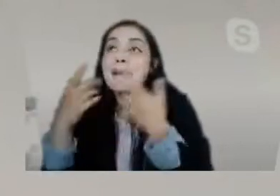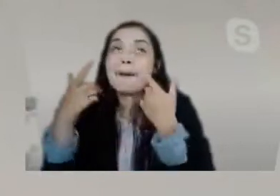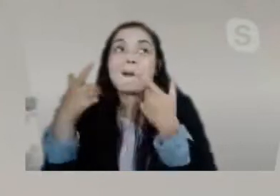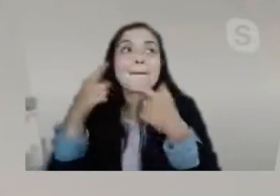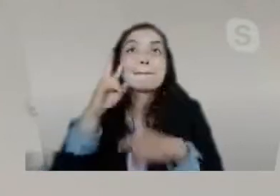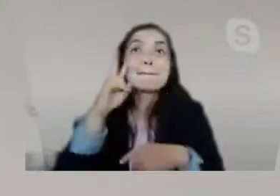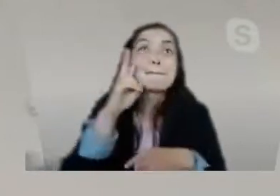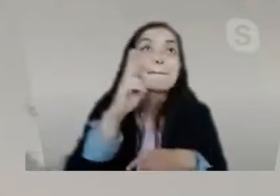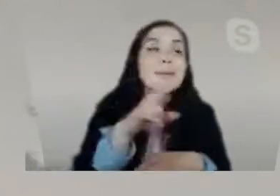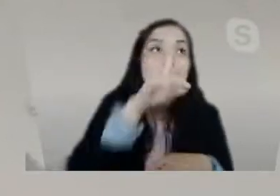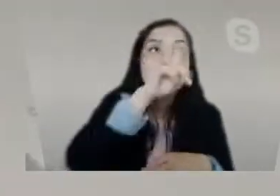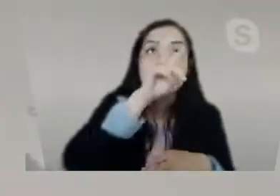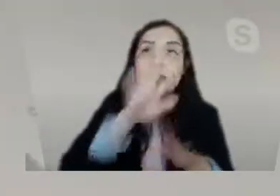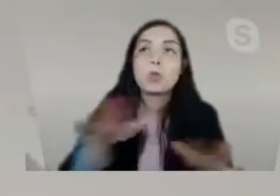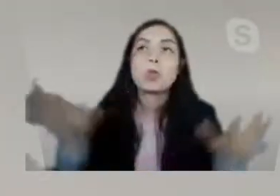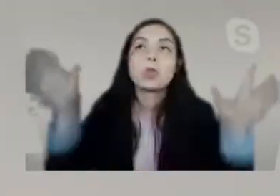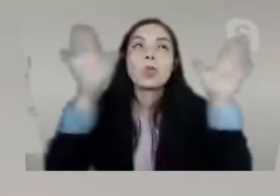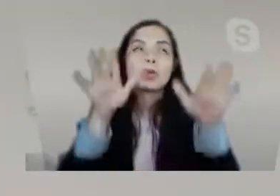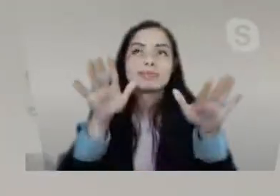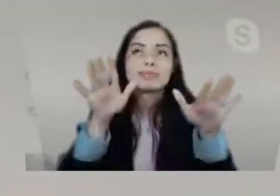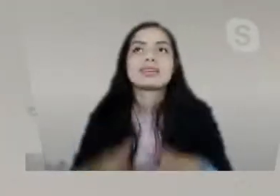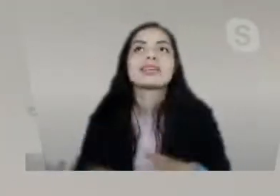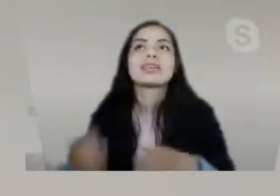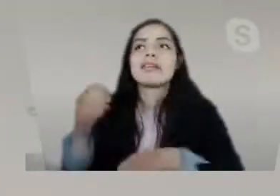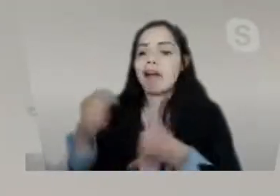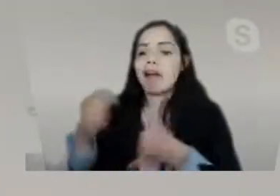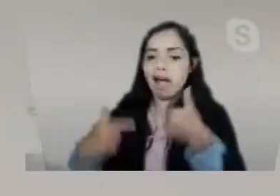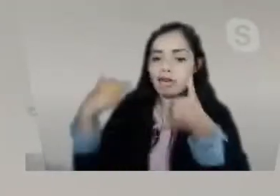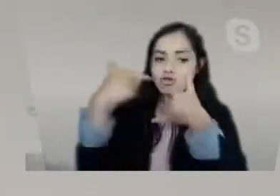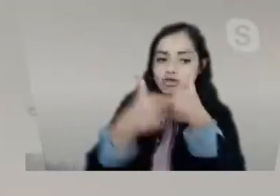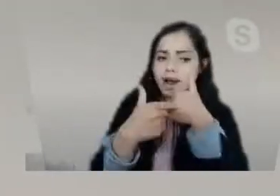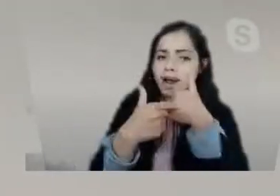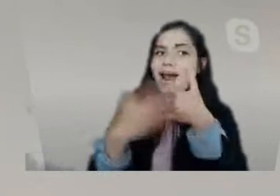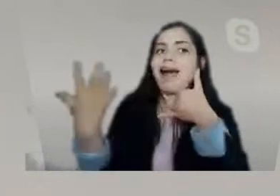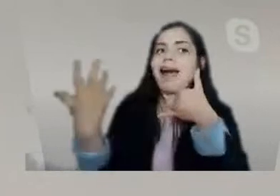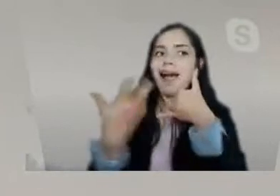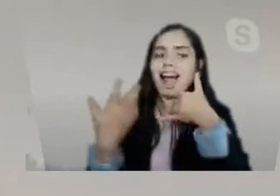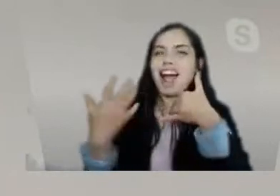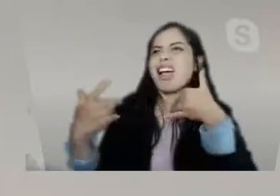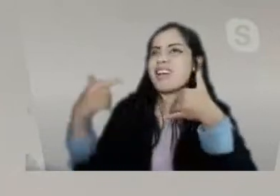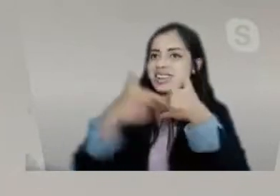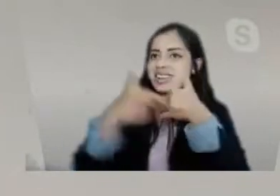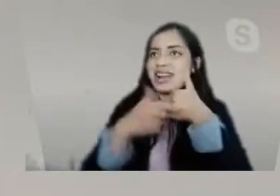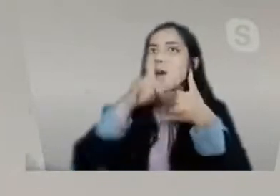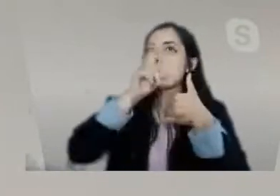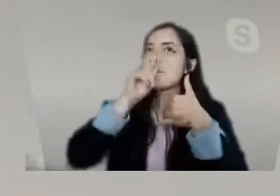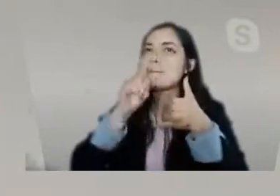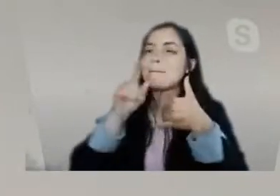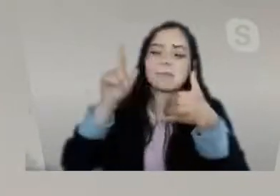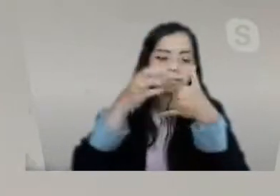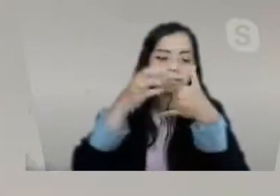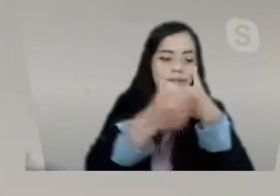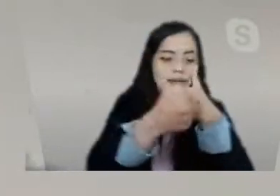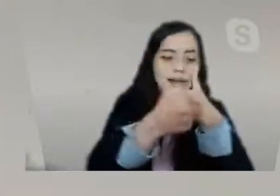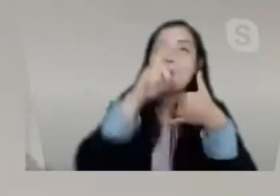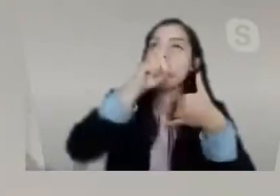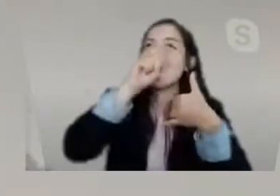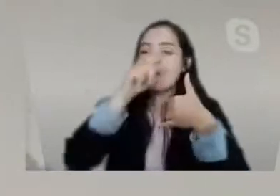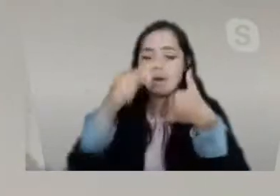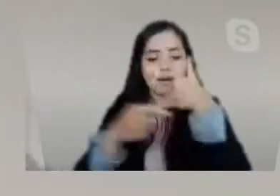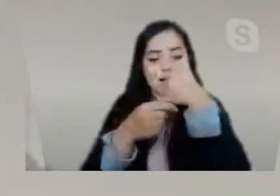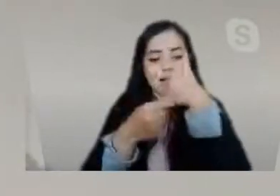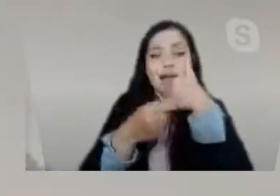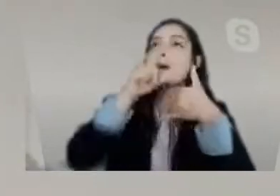mejor tengamos un desarrollo en las comunidades locales, podemos dar un mejor servicio, un prestador de